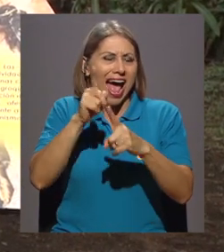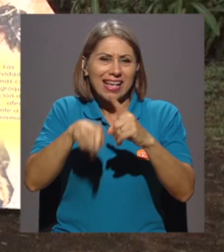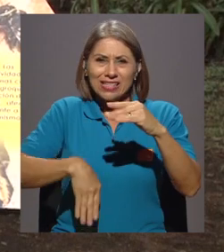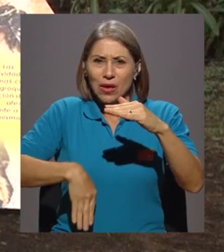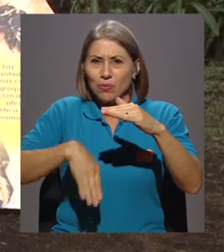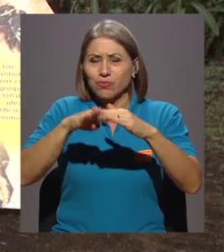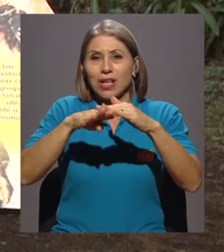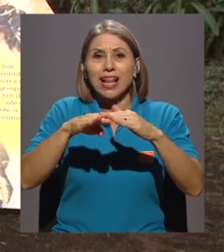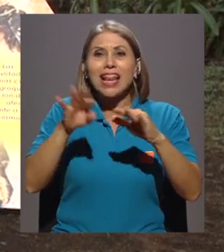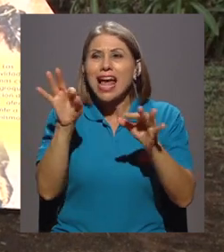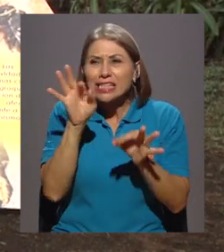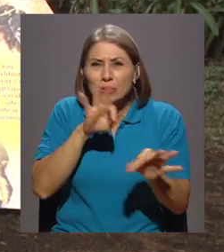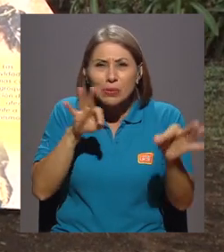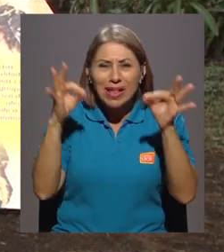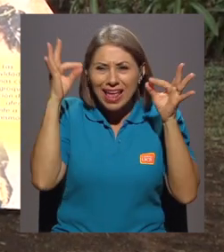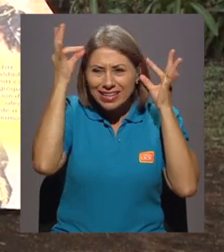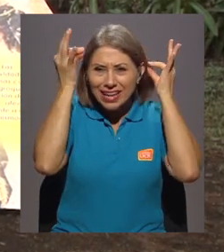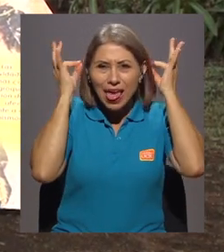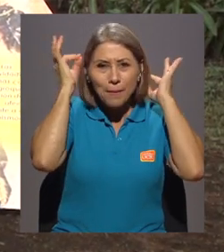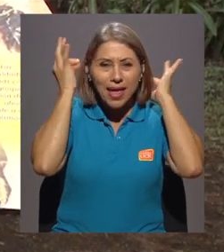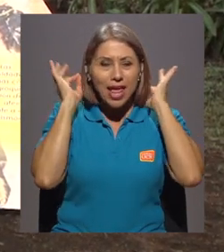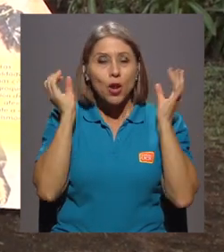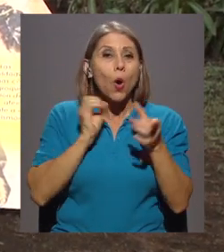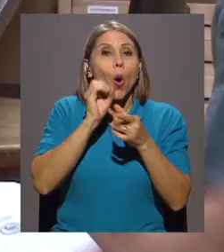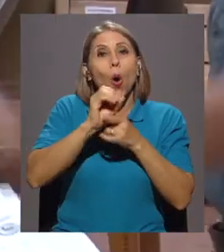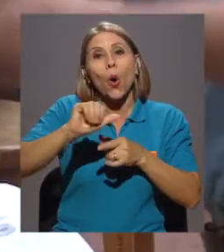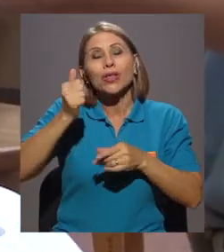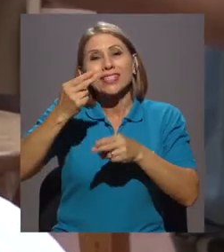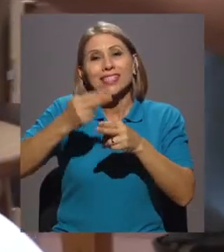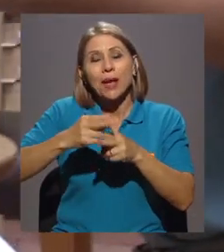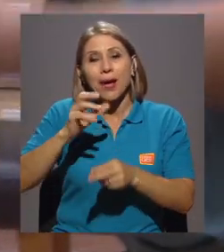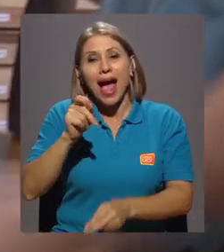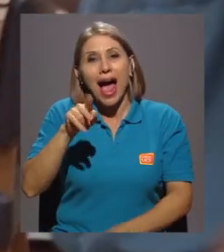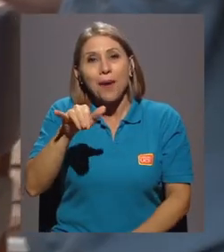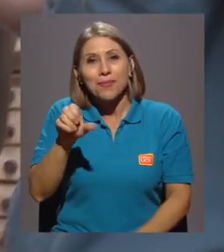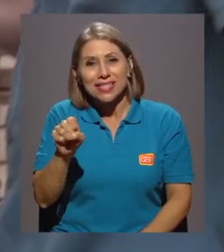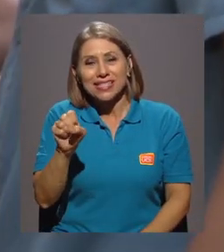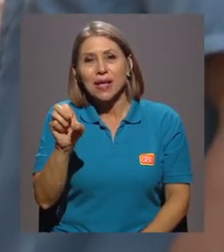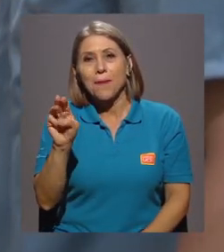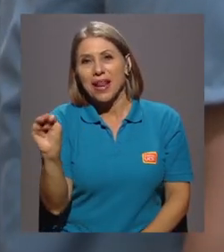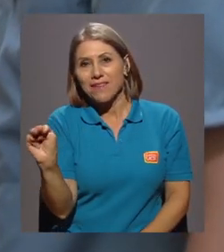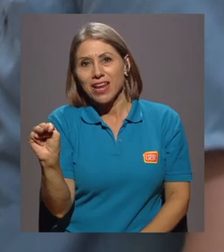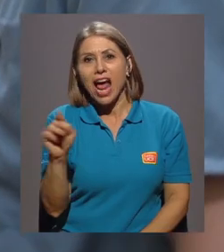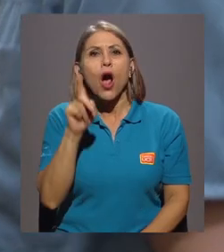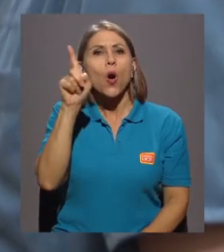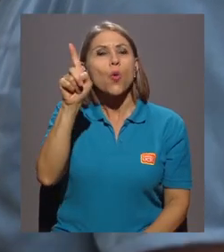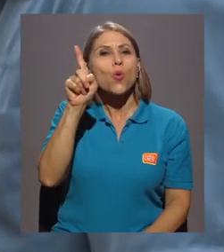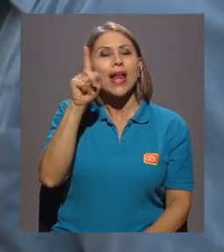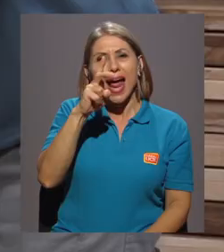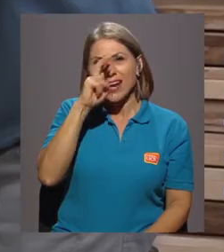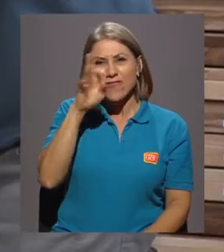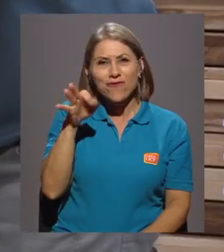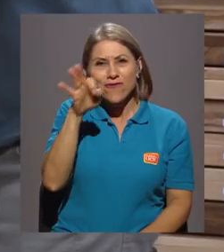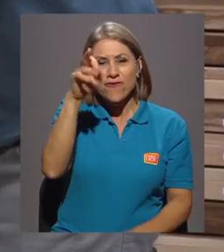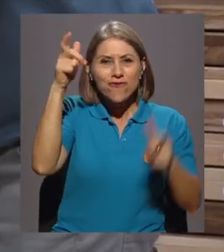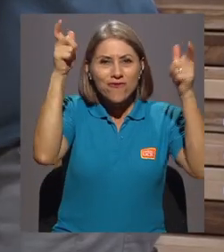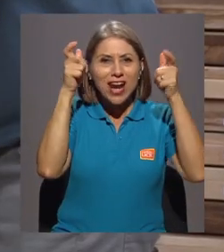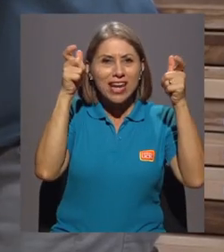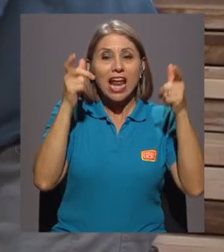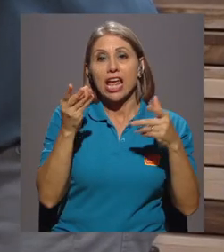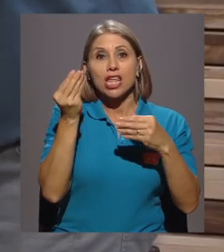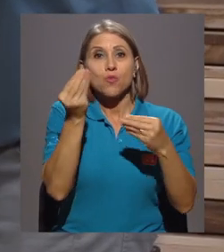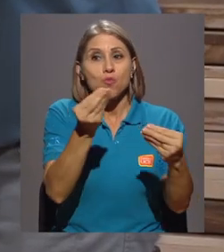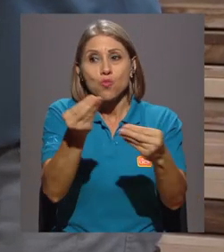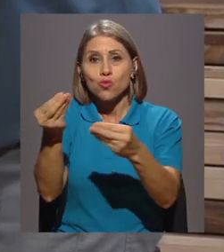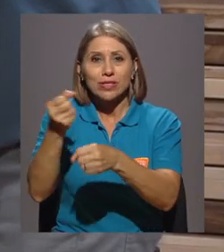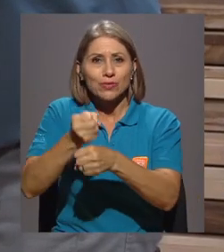los en red de pelo o la apis mellifera, donde hay una reina y un montón de obreras. Es como simplemente